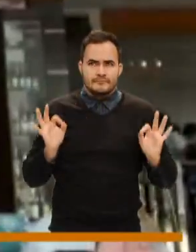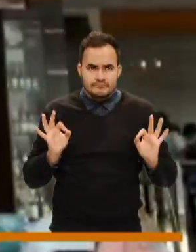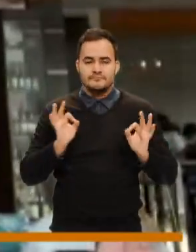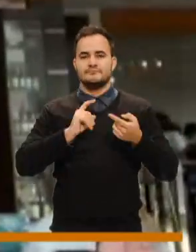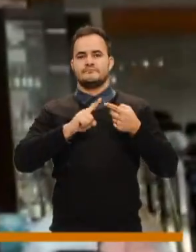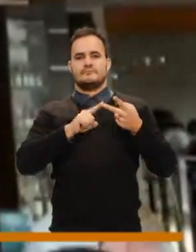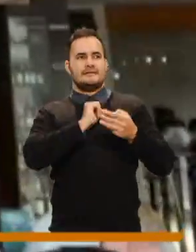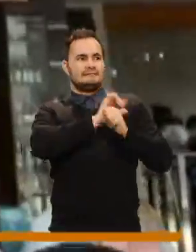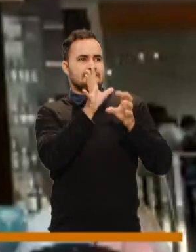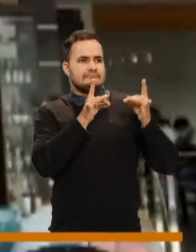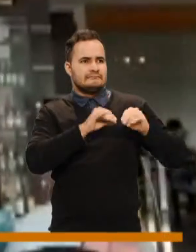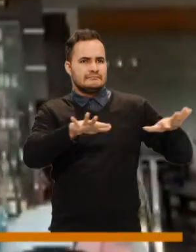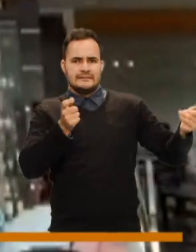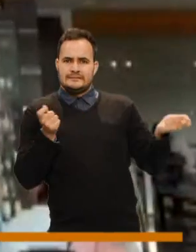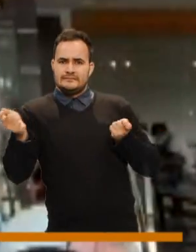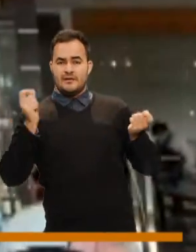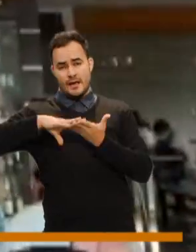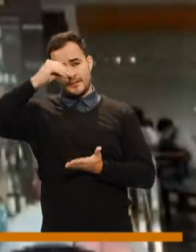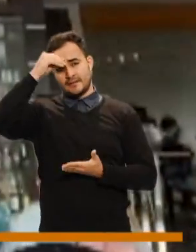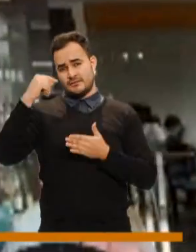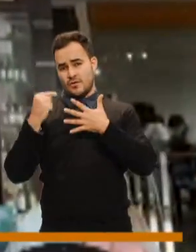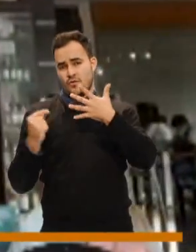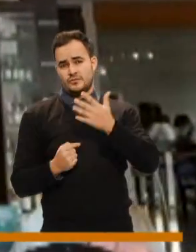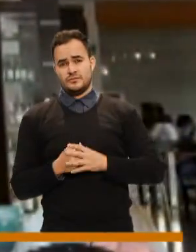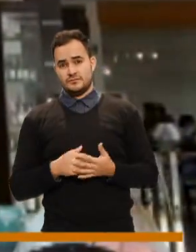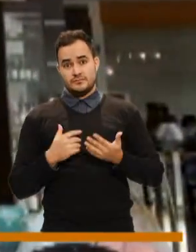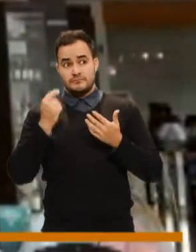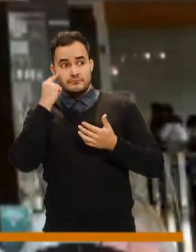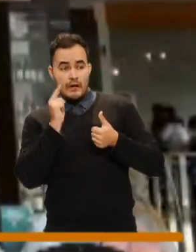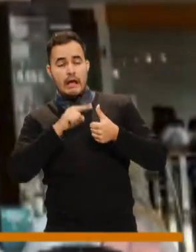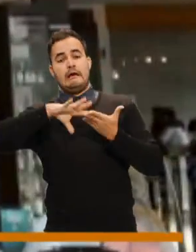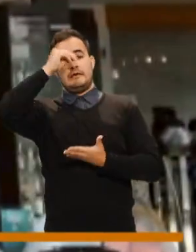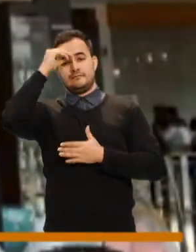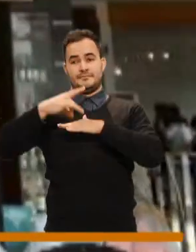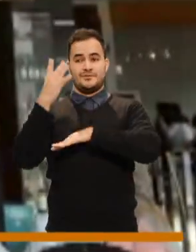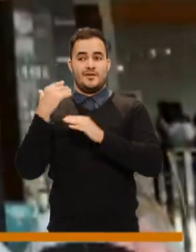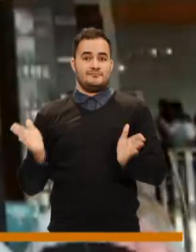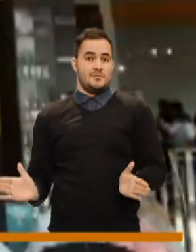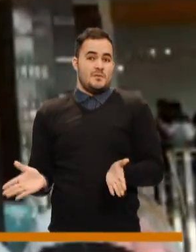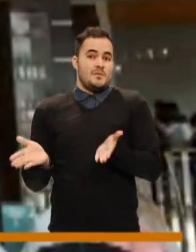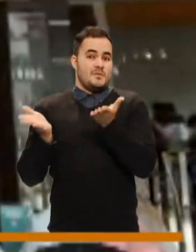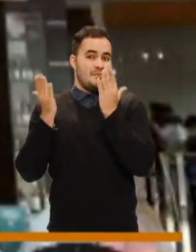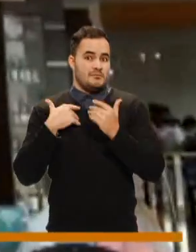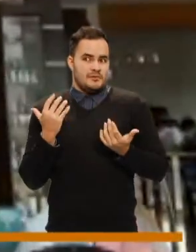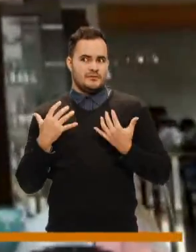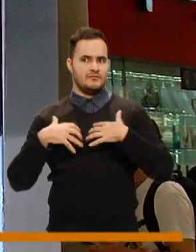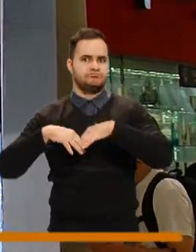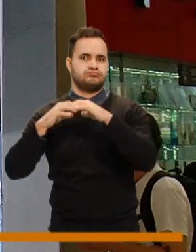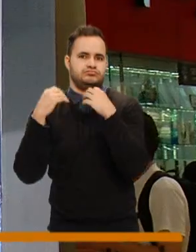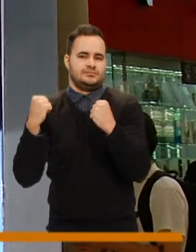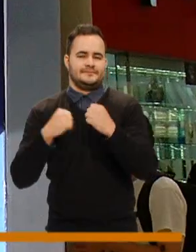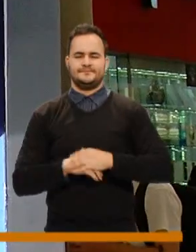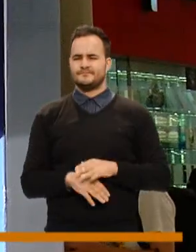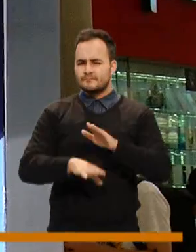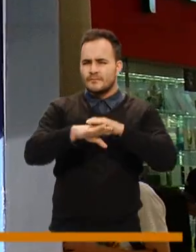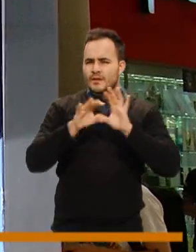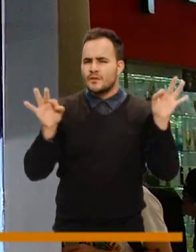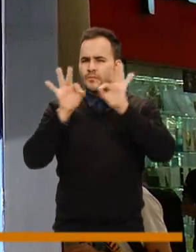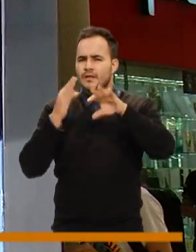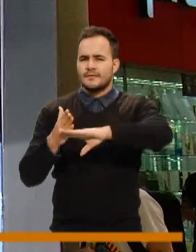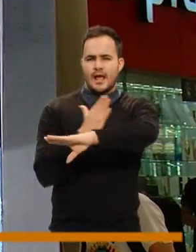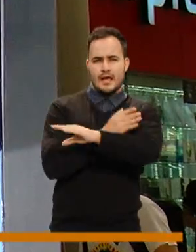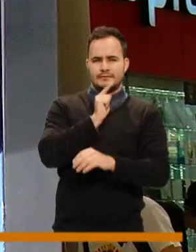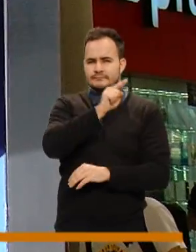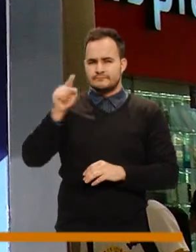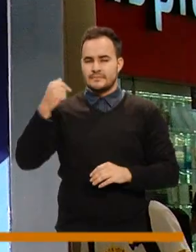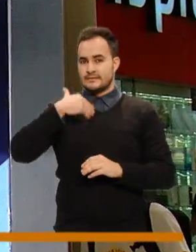va a dejar muchas enseñanzas esta pandemia, y una de ellas es que cada vez se fortalece más todos estos medios digitales. Para ello, es